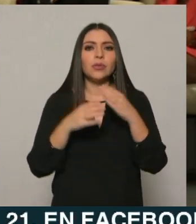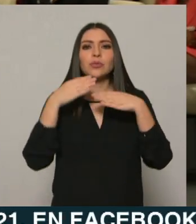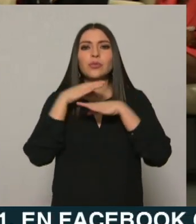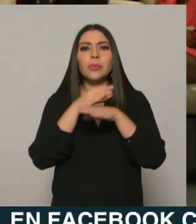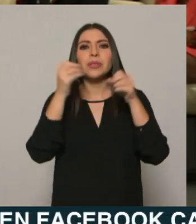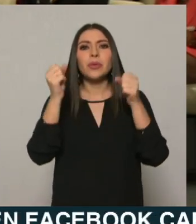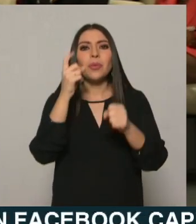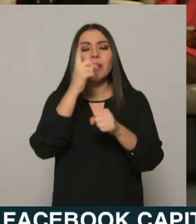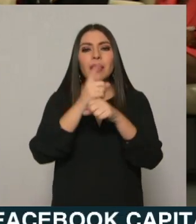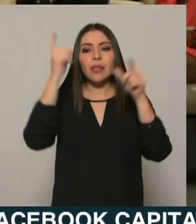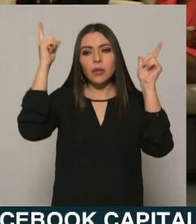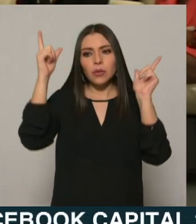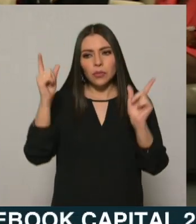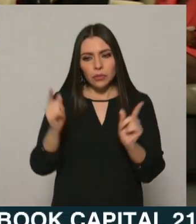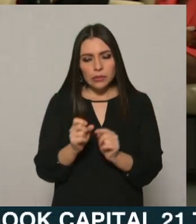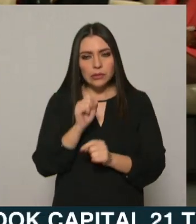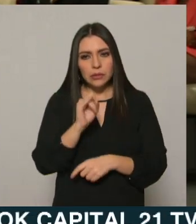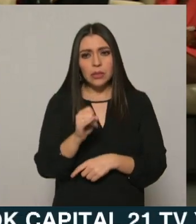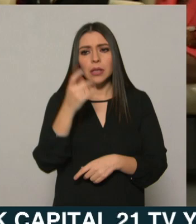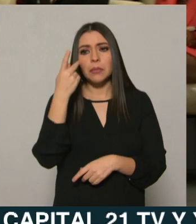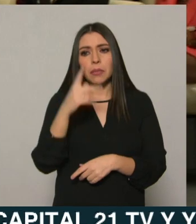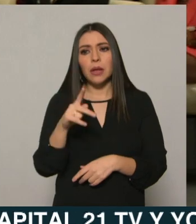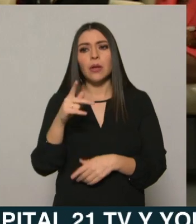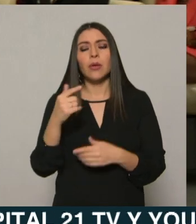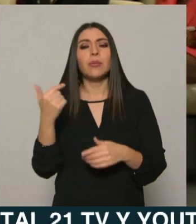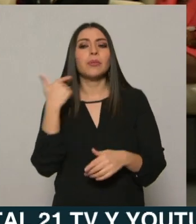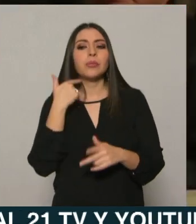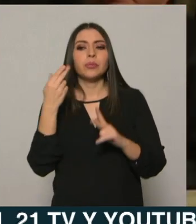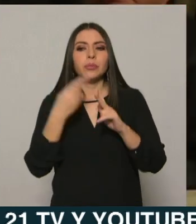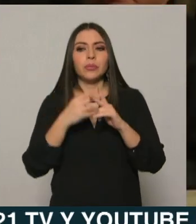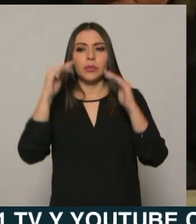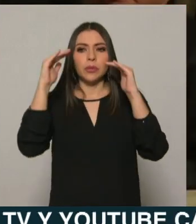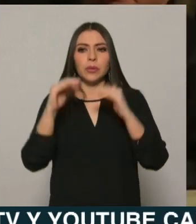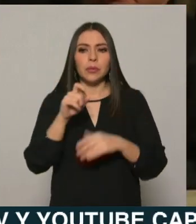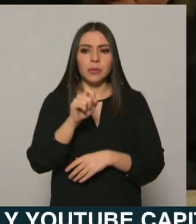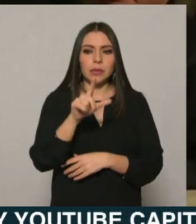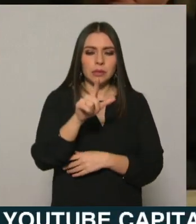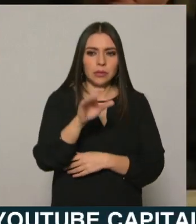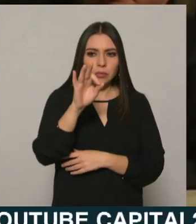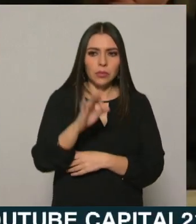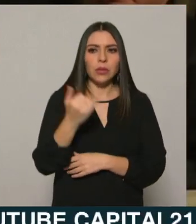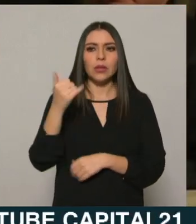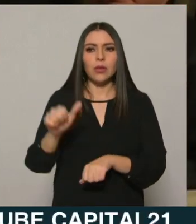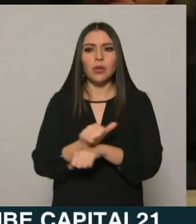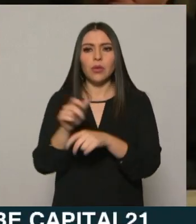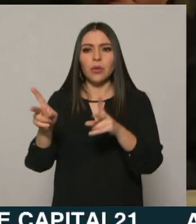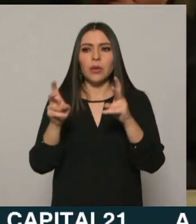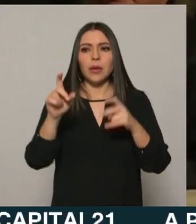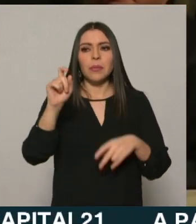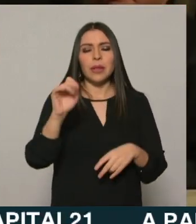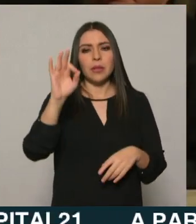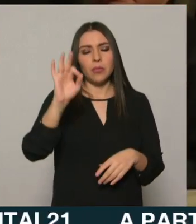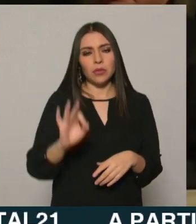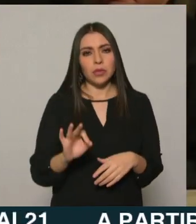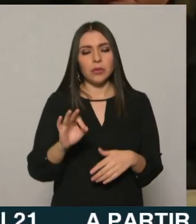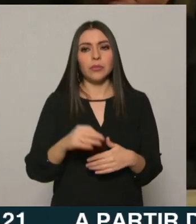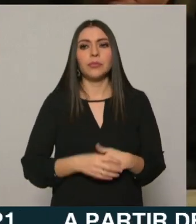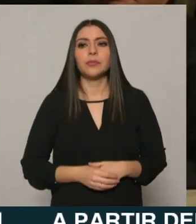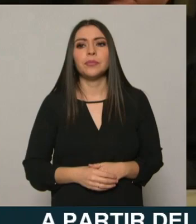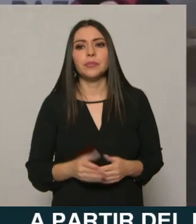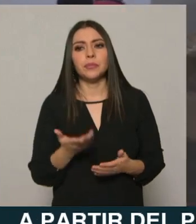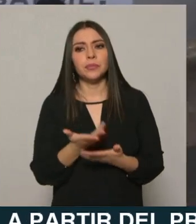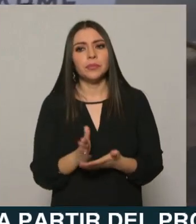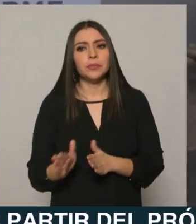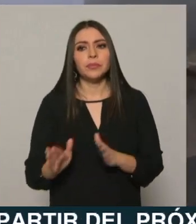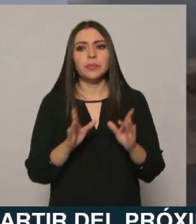embargo, destacó que se ha logrado reducir los homicidios 27% y 20% el robo de vehículo. Además, señaló que